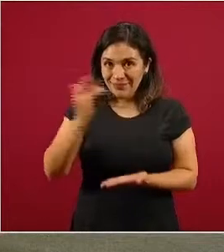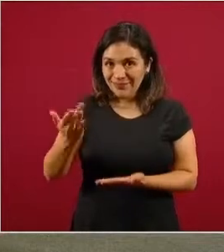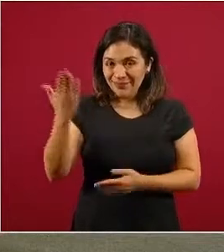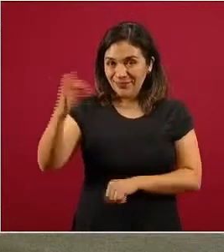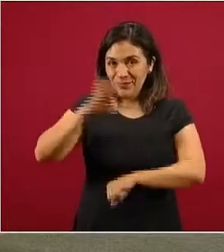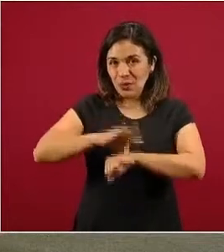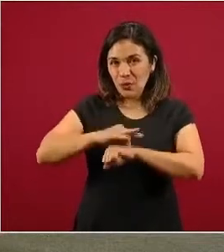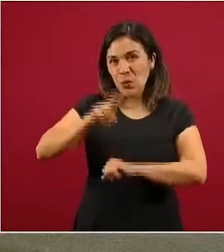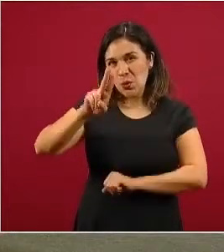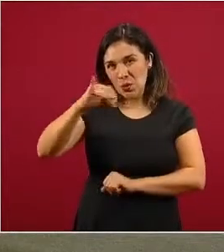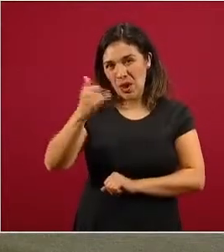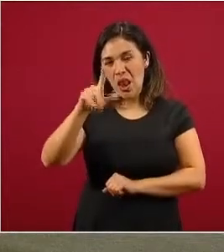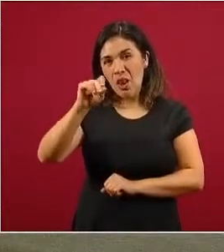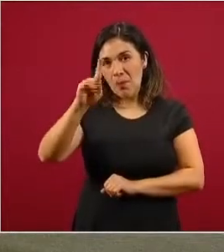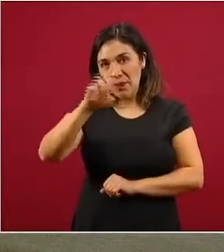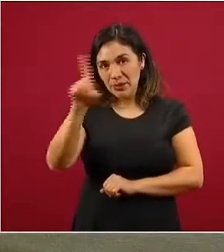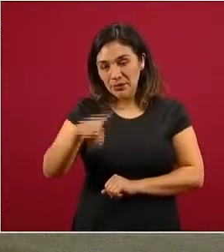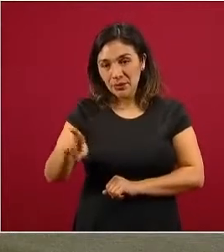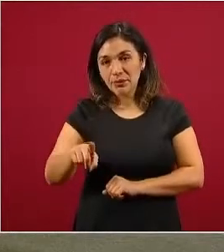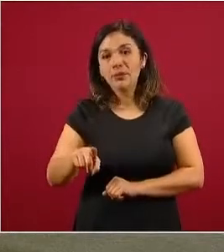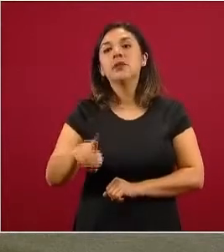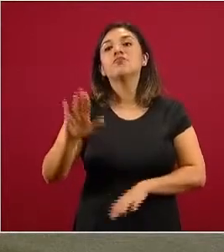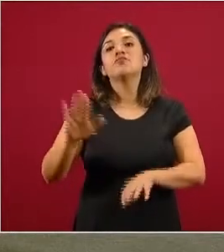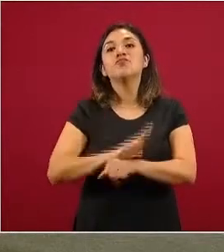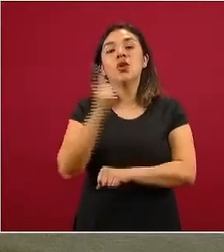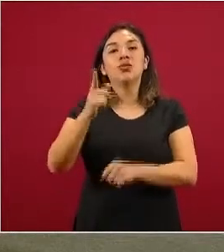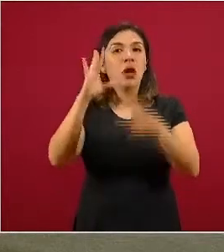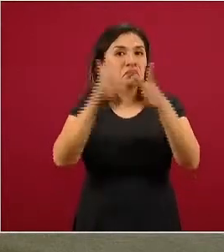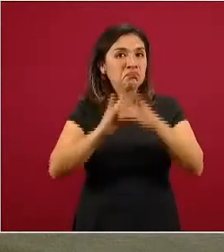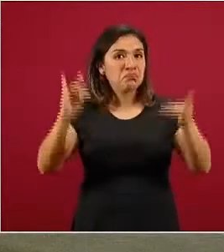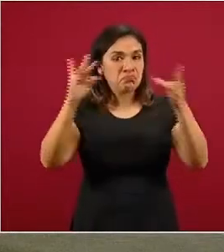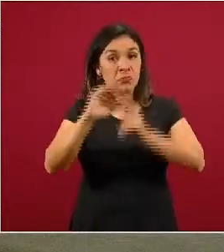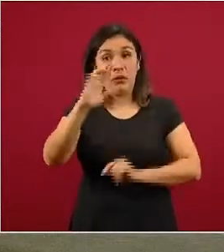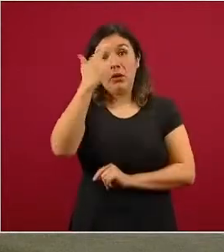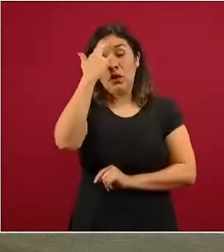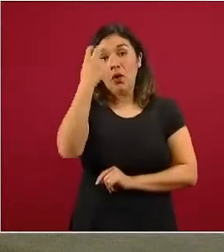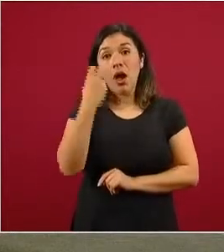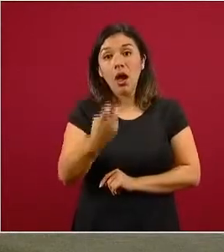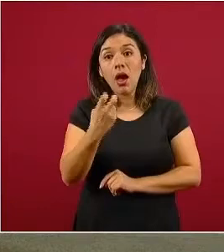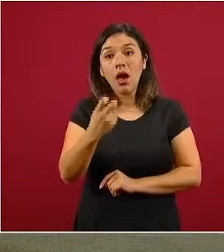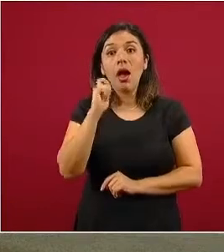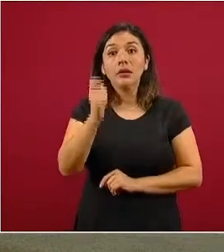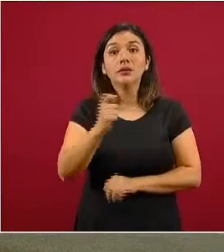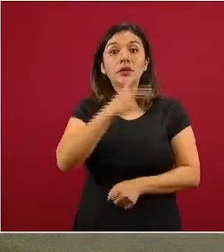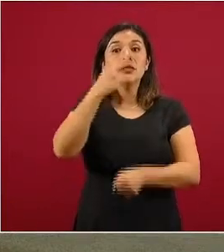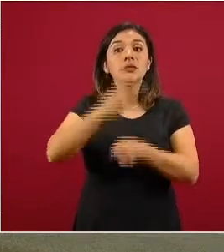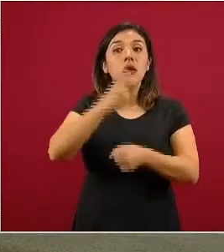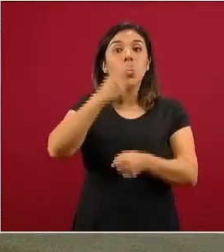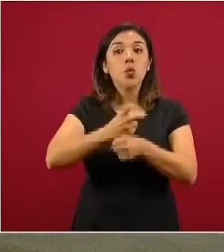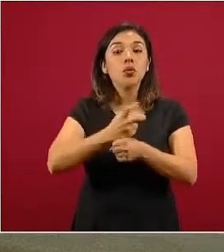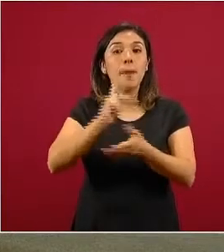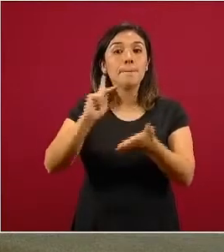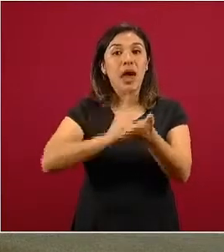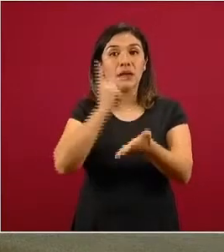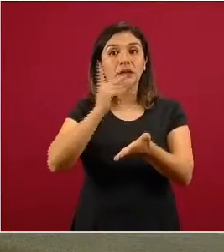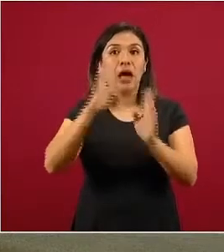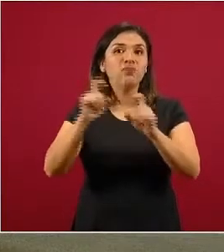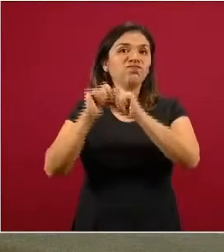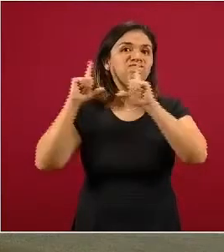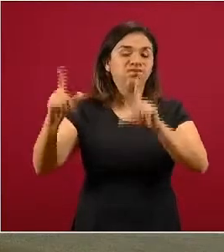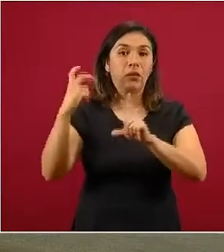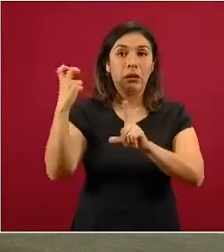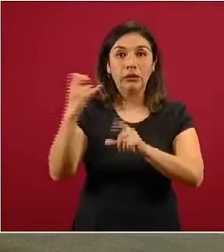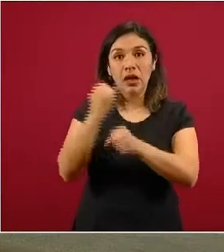para el problema nacional, con el periodo donde se están calculando los excesos de mortalidad y la gráfica donde se puede